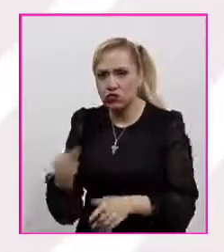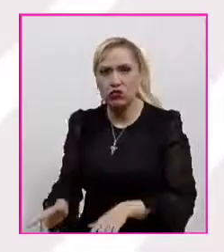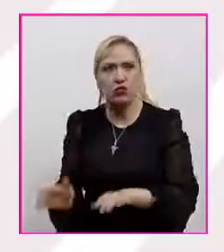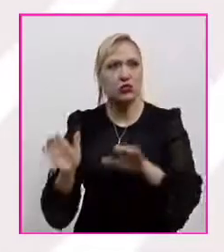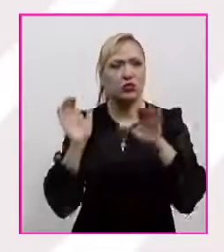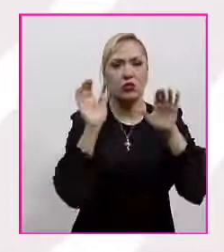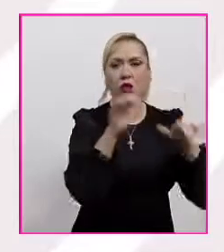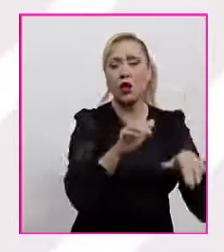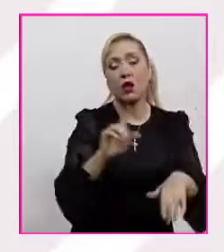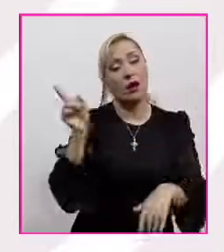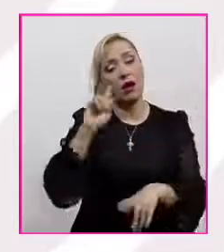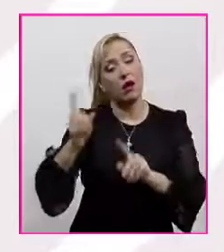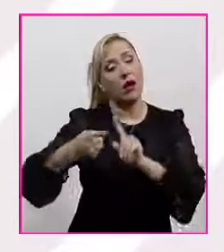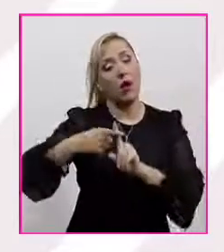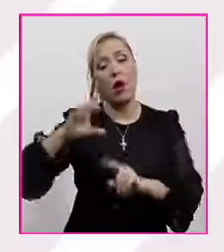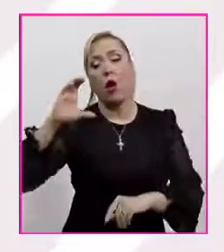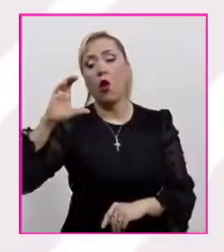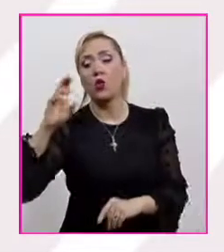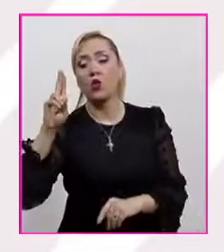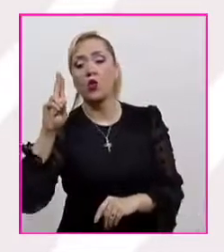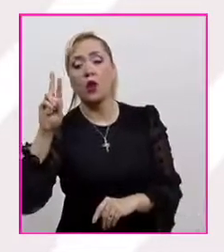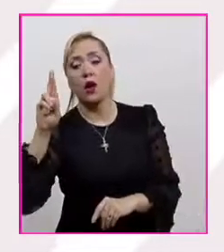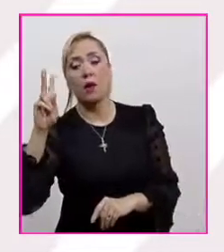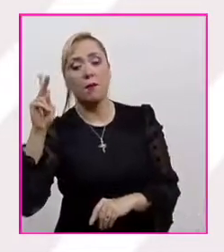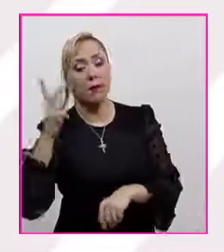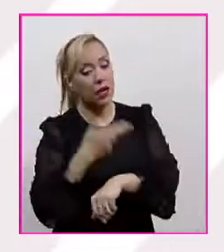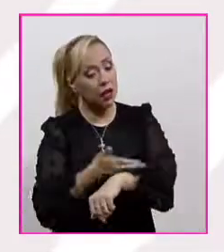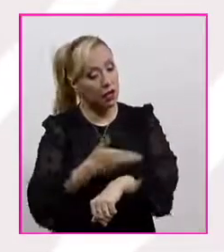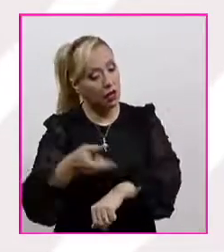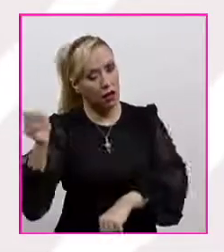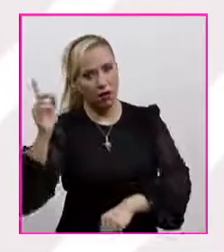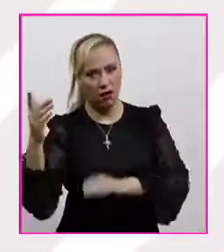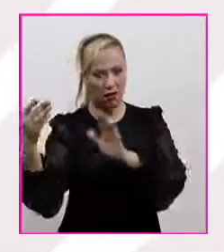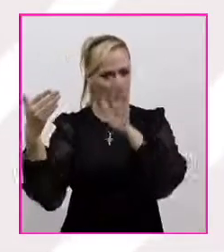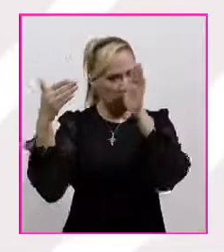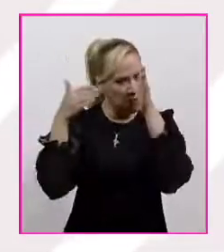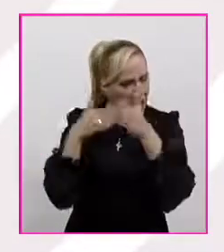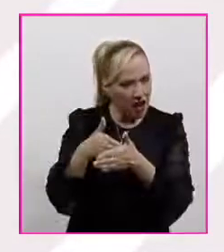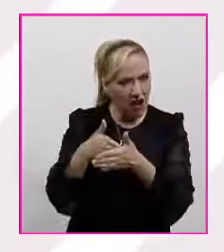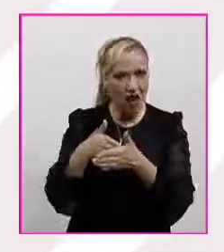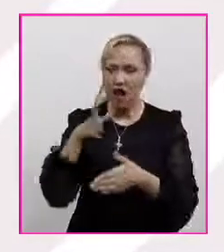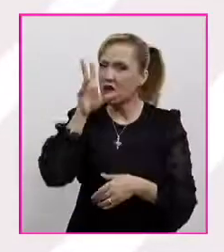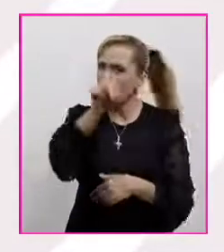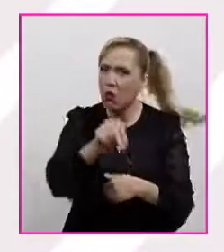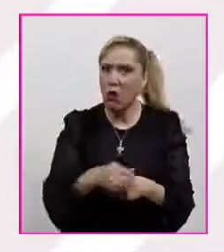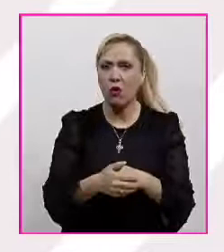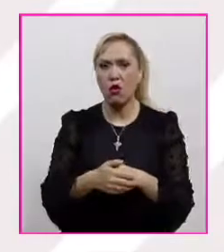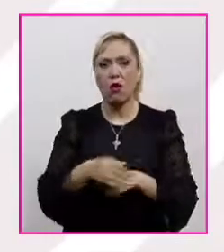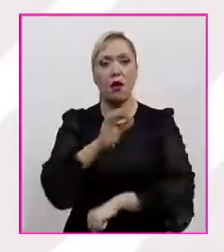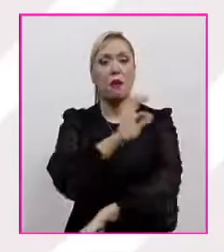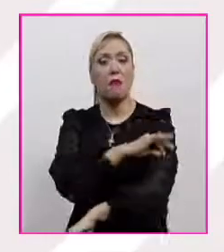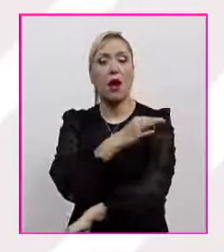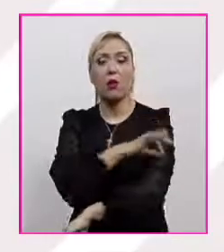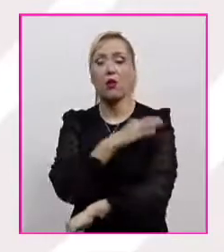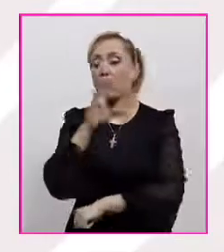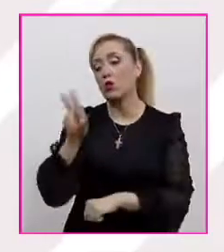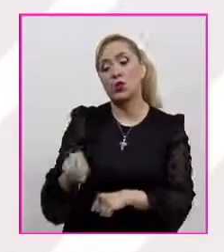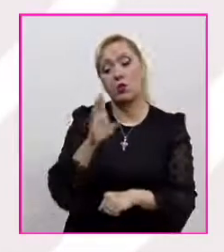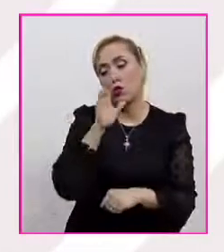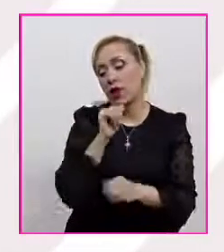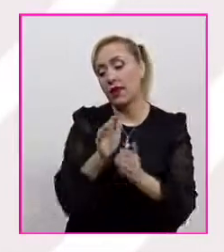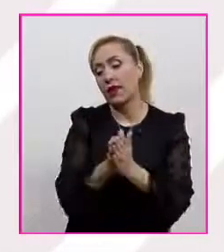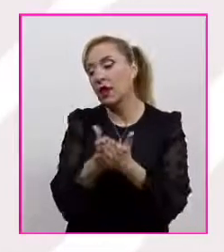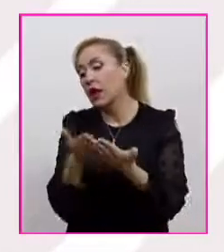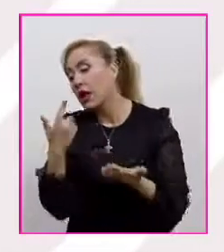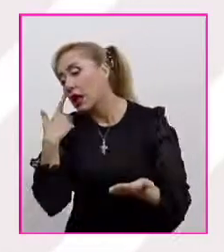trámite. Eso no debe ser una barrera. No debe ser una barrera a tener acceso a la vacuna por no tener un documento, punto. El